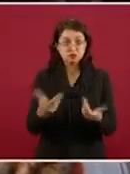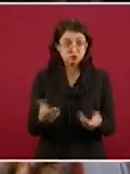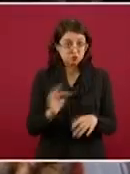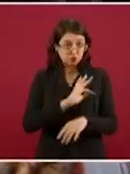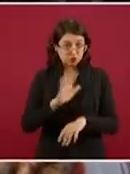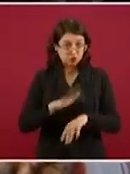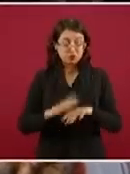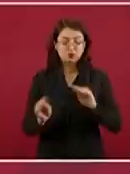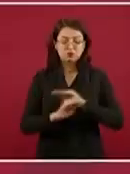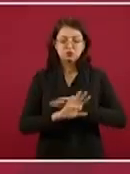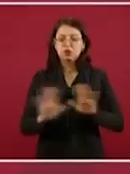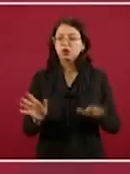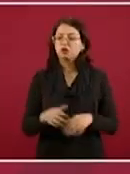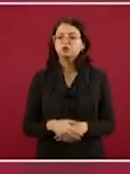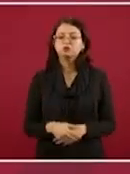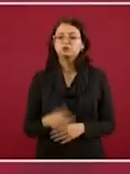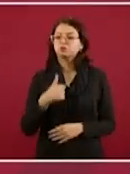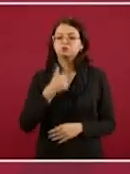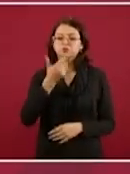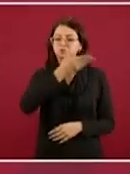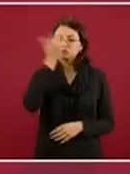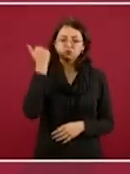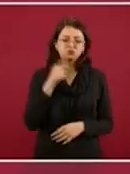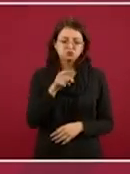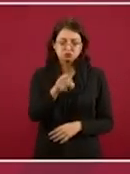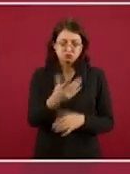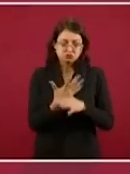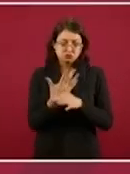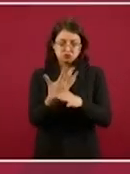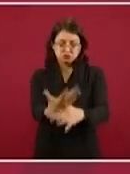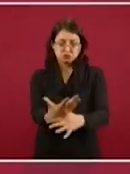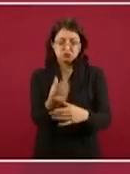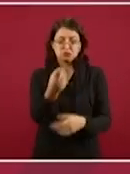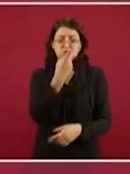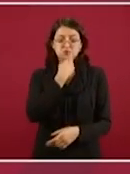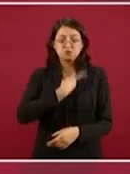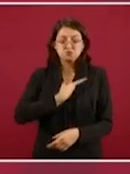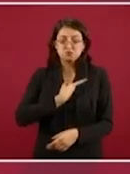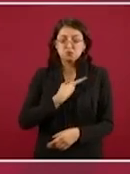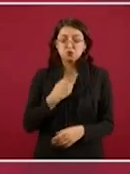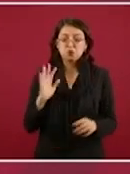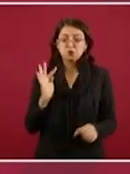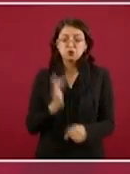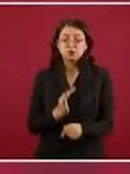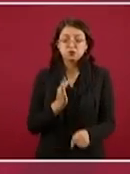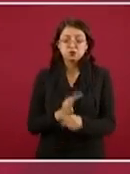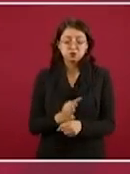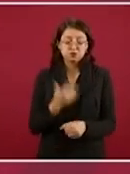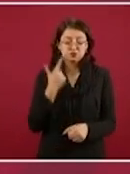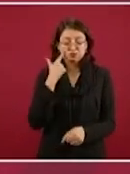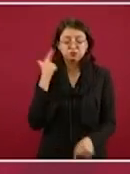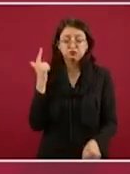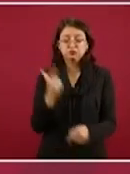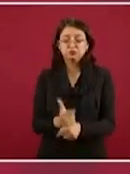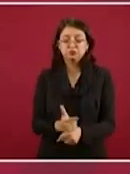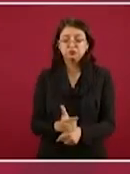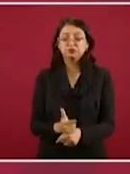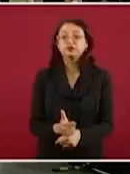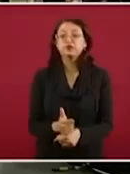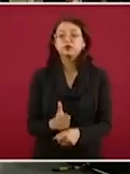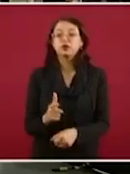conocimiento, no tengo conocimiento hasta ahora que los estás exponiendo. El